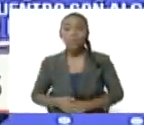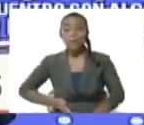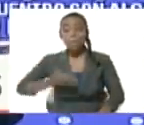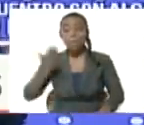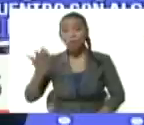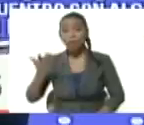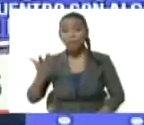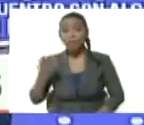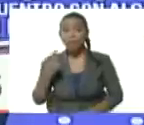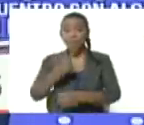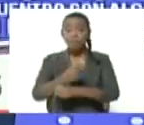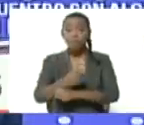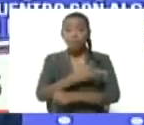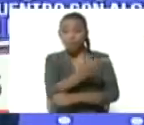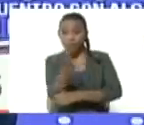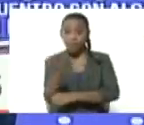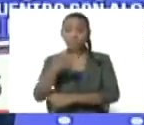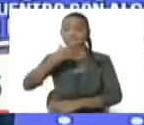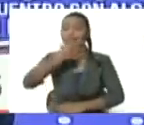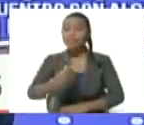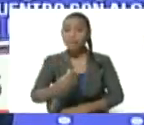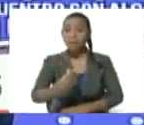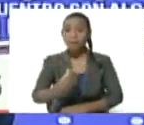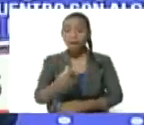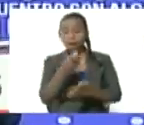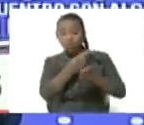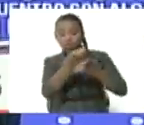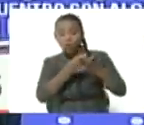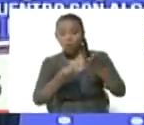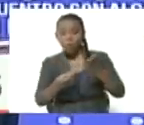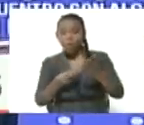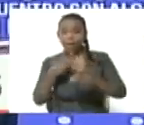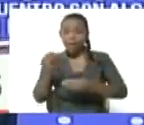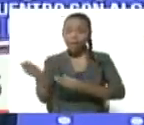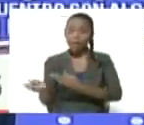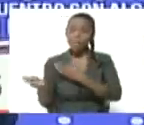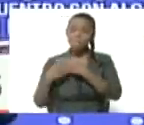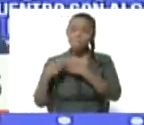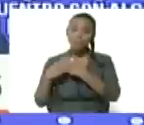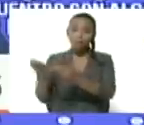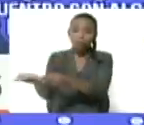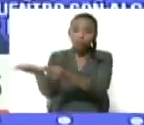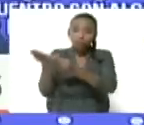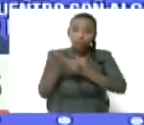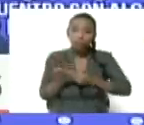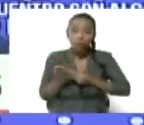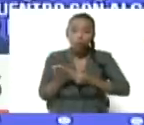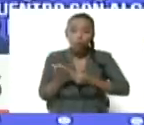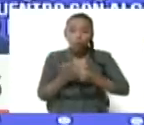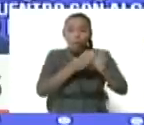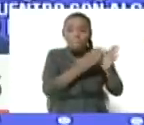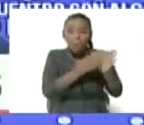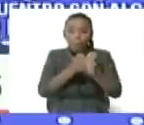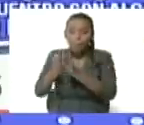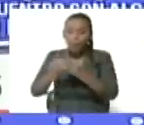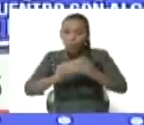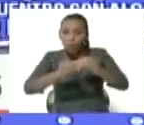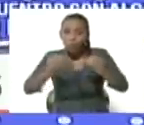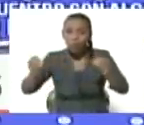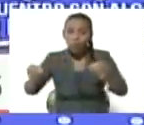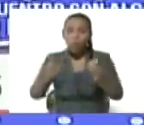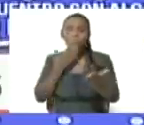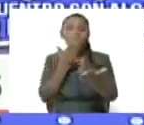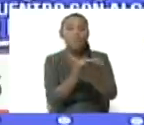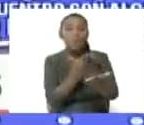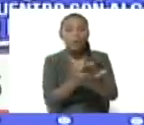deliberaciones de ustedes en diciembre, el documento que me hicieron llegar, que me ayudó a ordenar cada vez mejor las